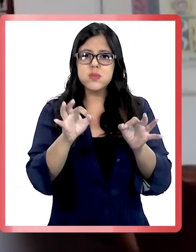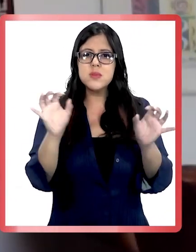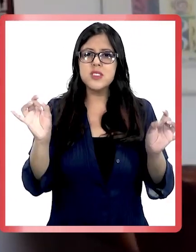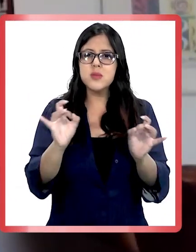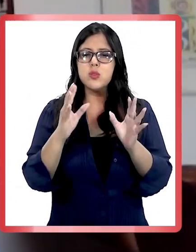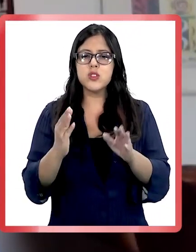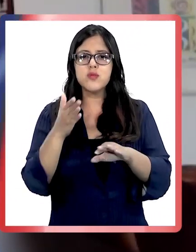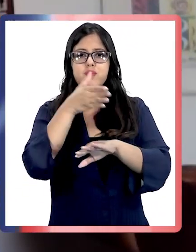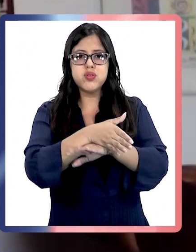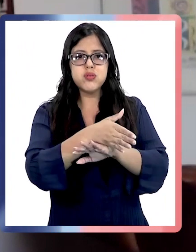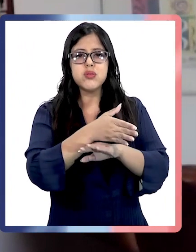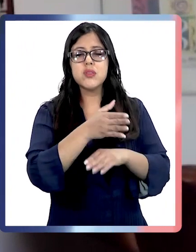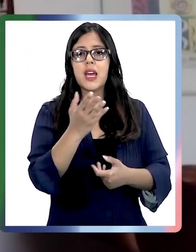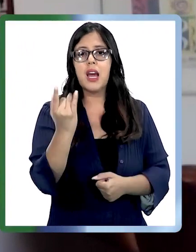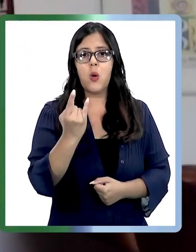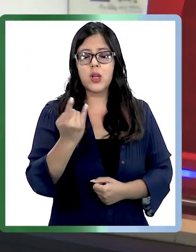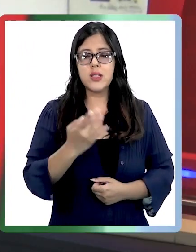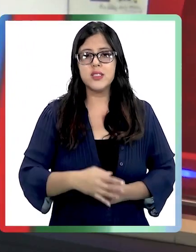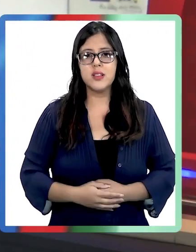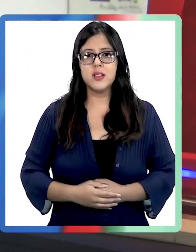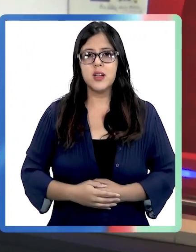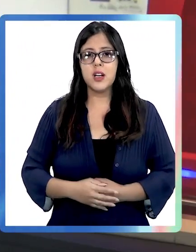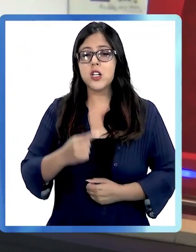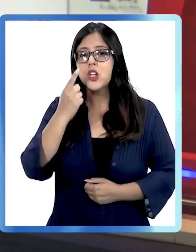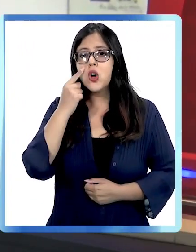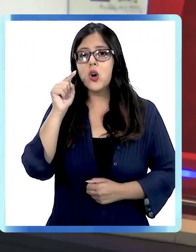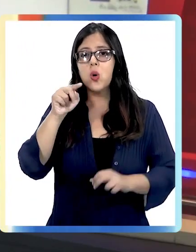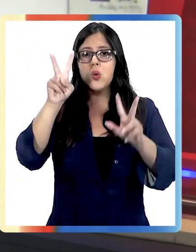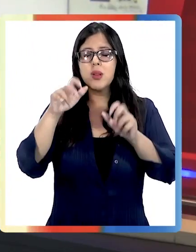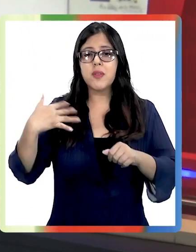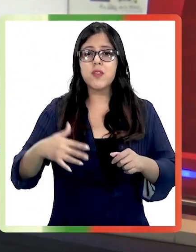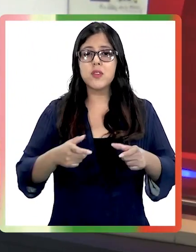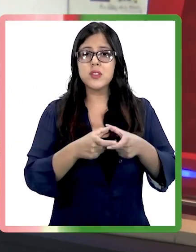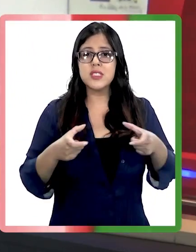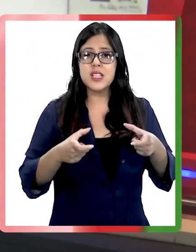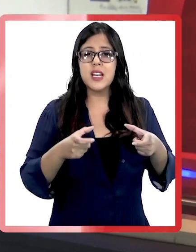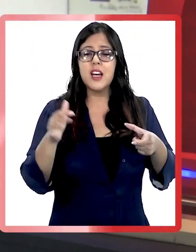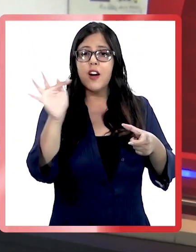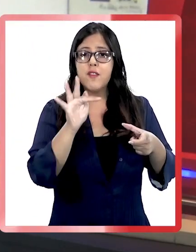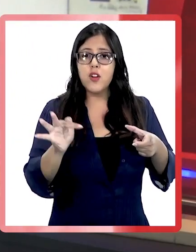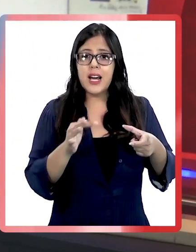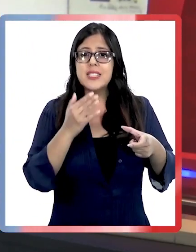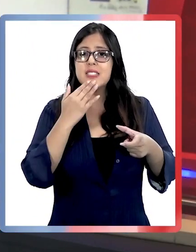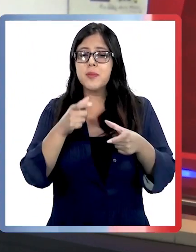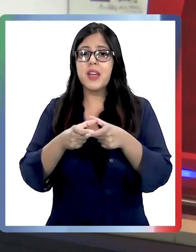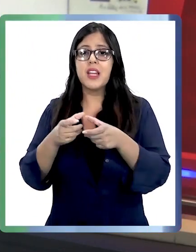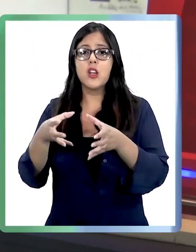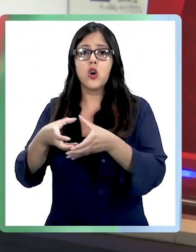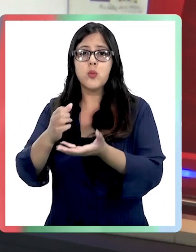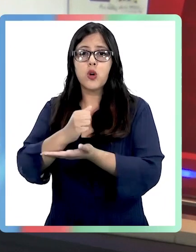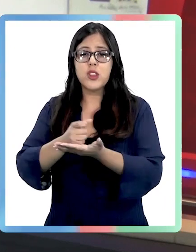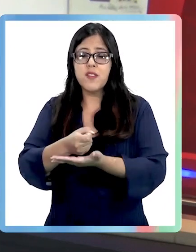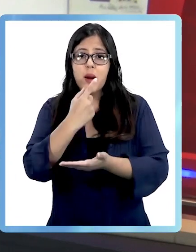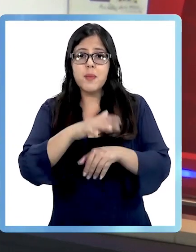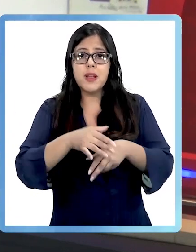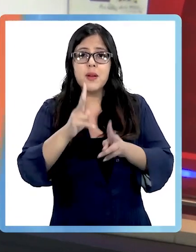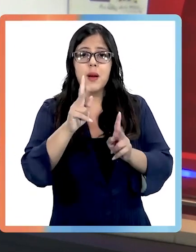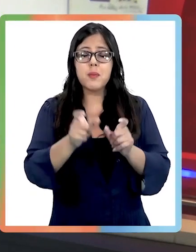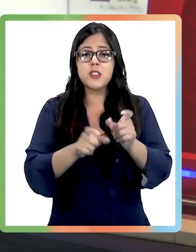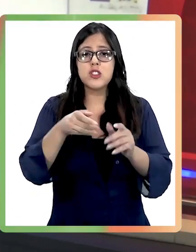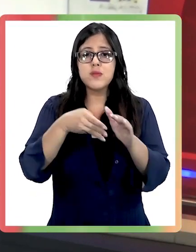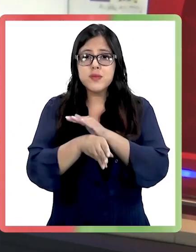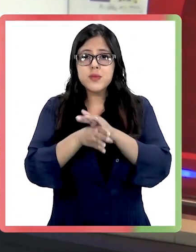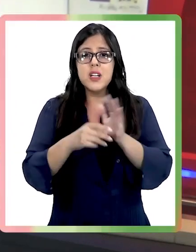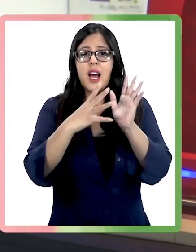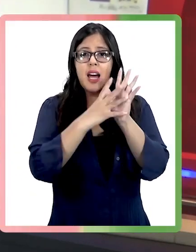que consulta en un establecimiento de salud. Hay un convenio muy importante entre FONASA y un grupo de farmacias que permite a las personas